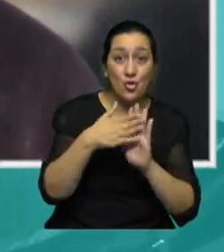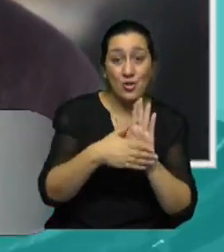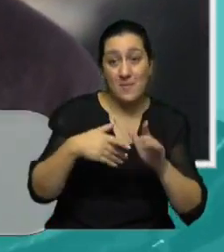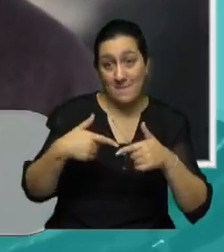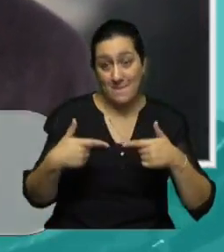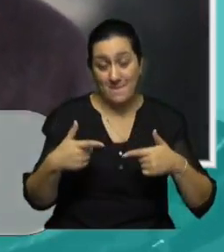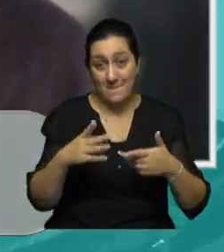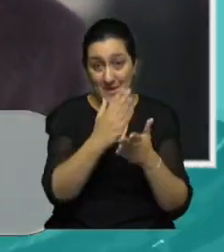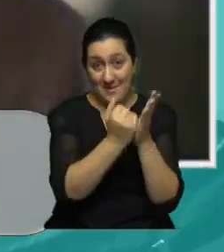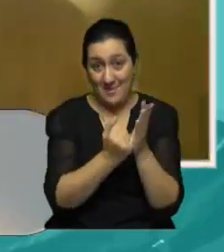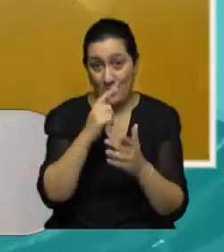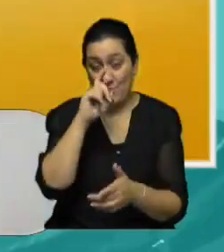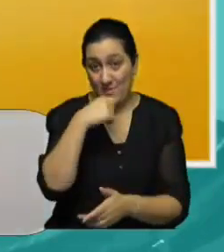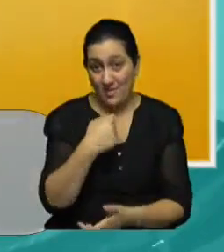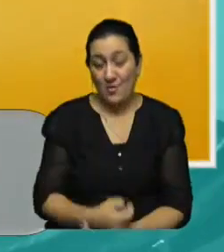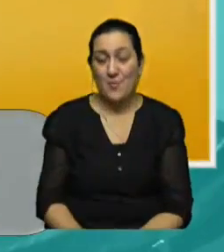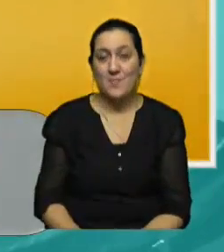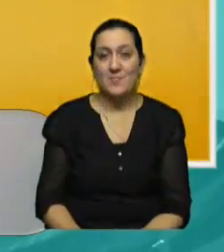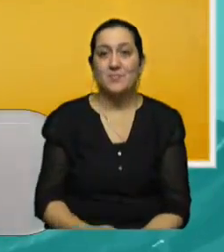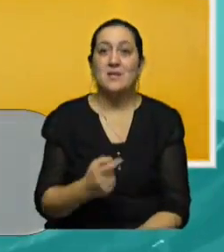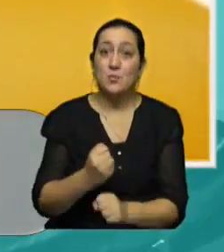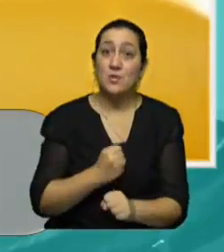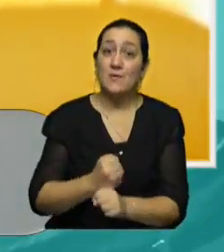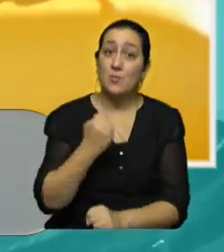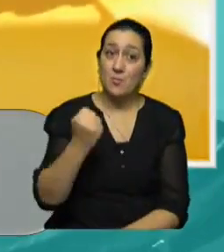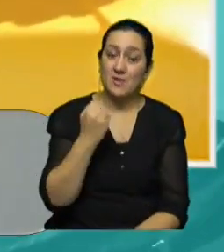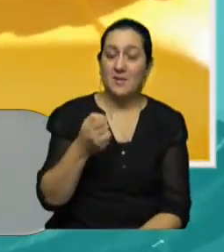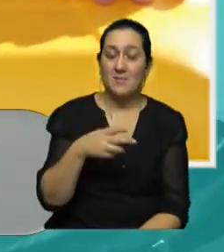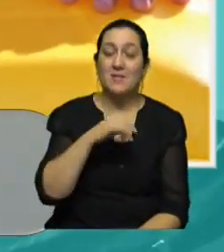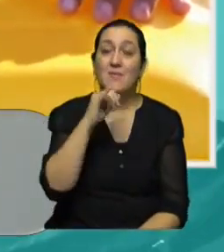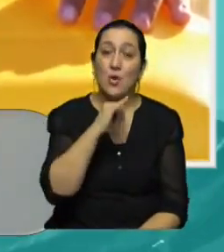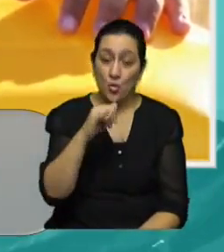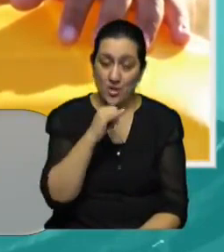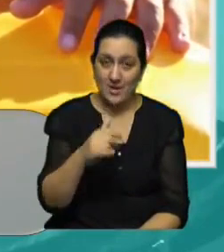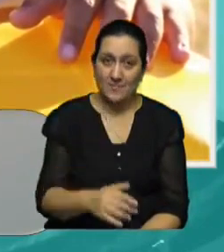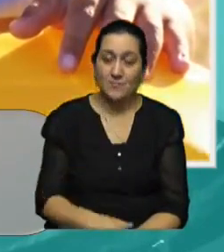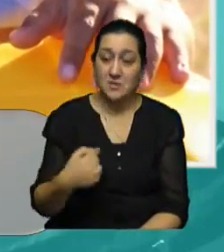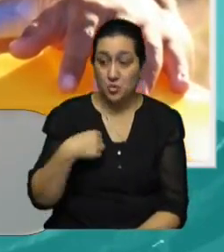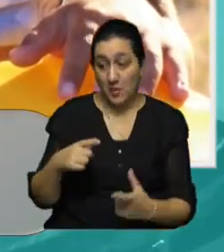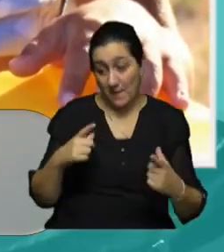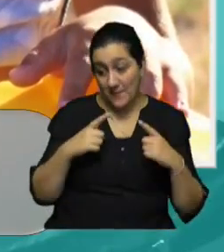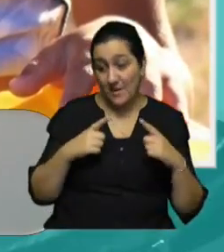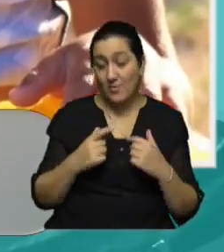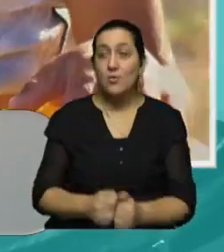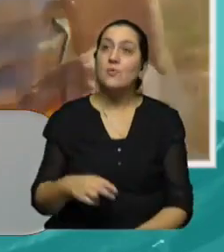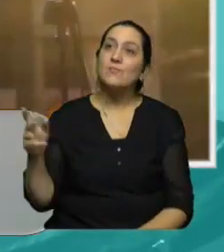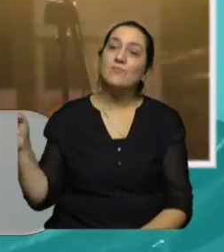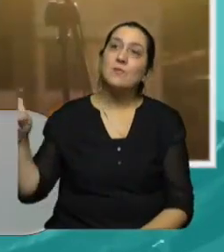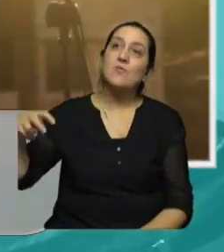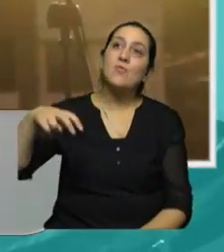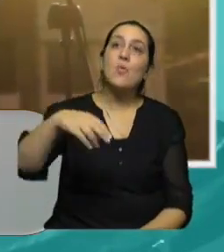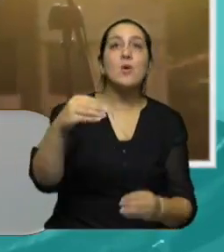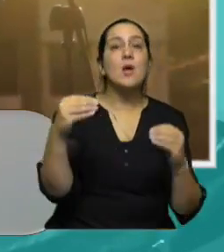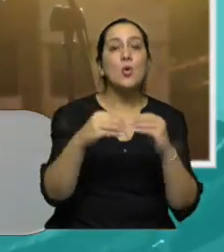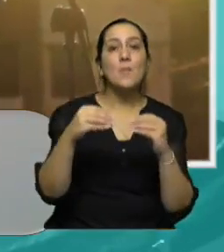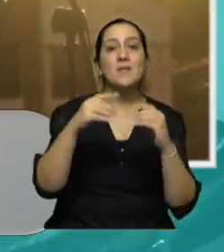una gran tarea, ¿viste? Una tarea muy importante, que mirá lo que me acaba de pasar. Te puedo contar una anécdota, claro, acá sentado ahí esperando, y pasó una compañera